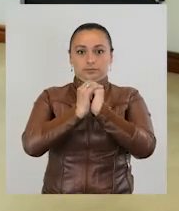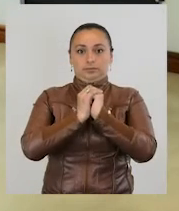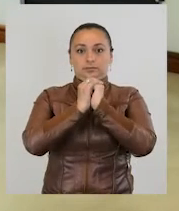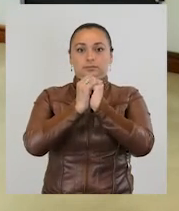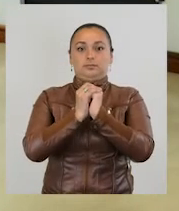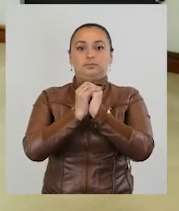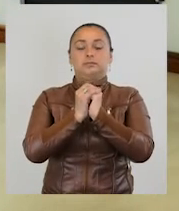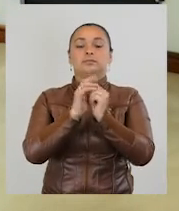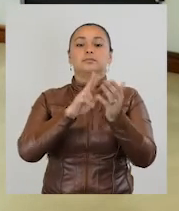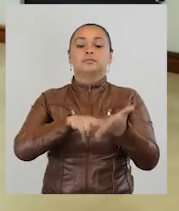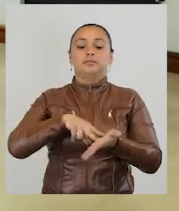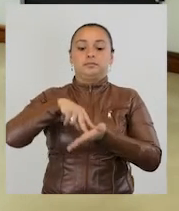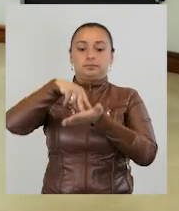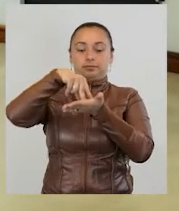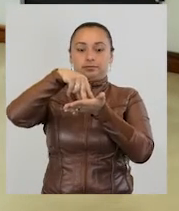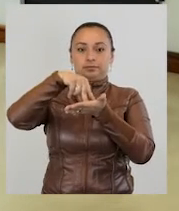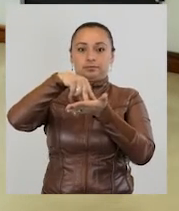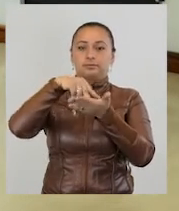Oremos.